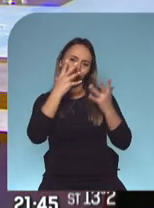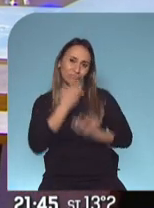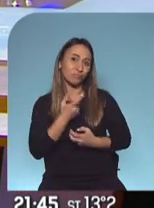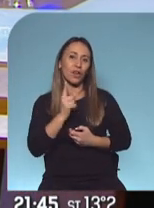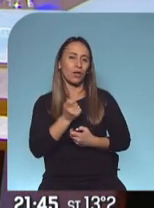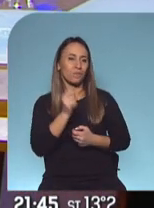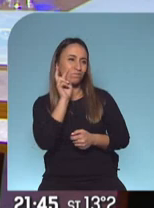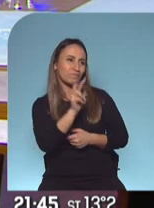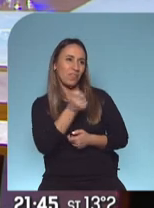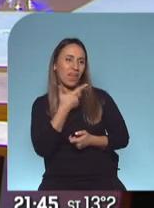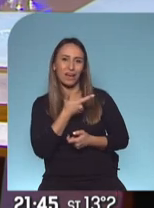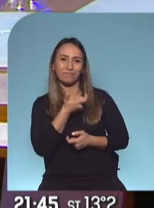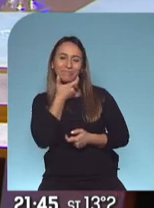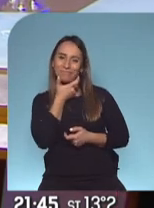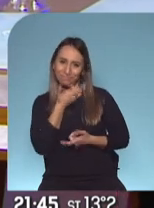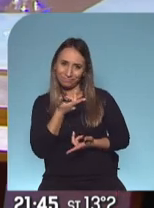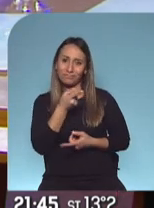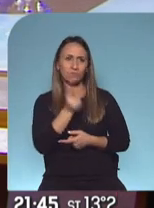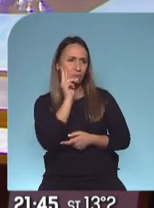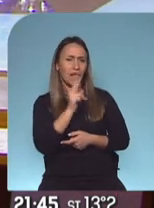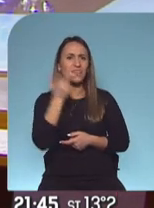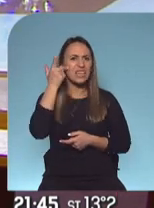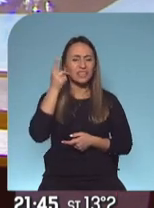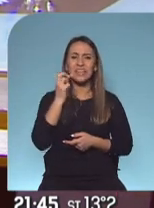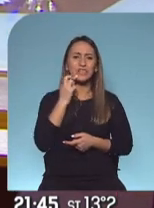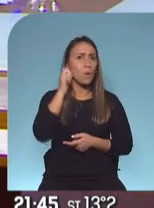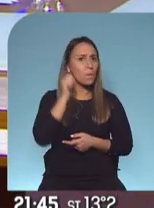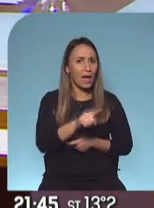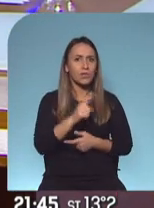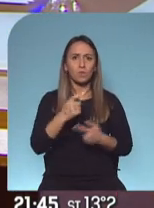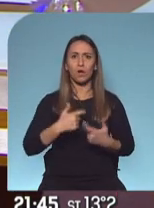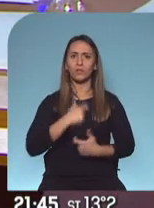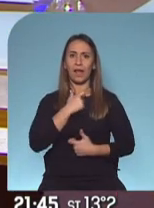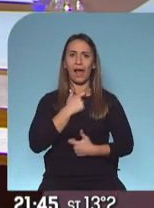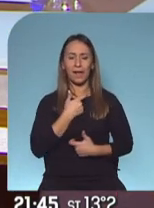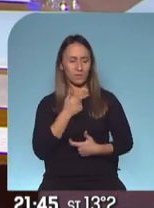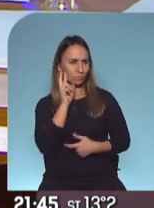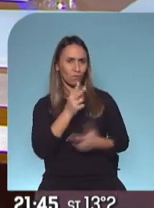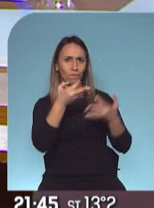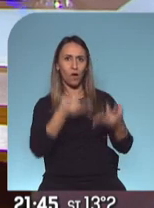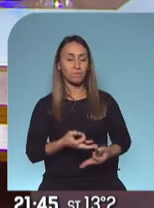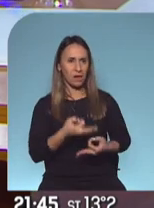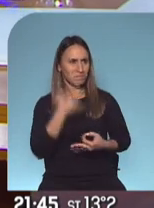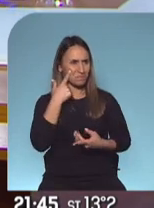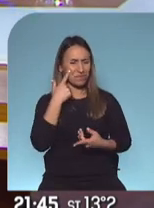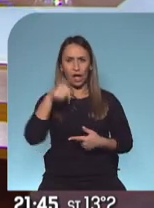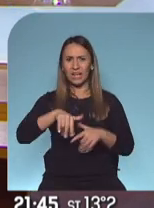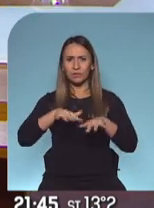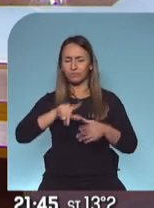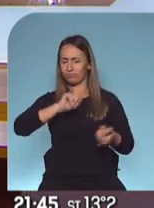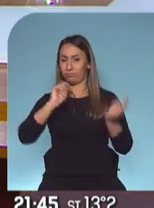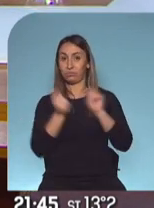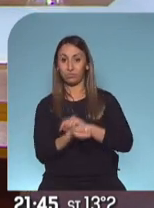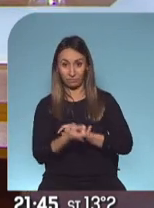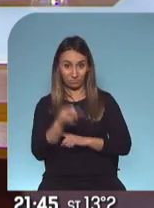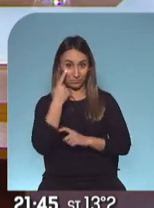verlo responder a los 19 años con traje y con esa formalidad. Y hasta incluso, mirá cómo ha cambiado todo, Pablo, con las revistas